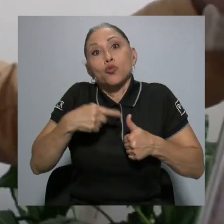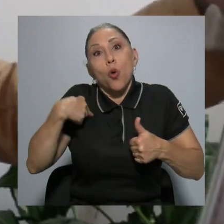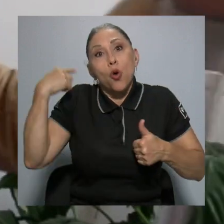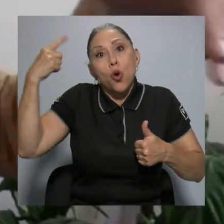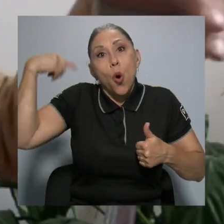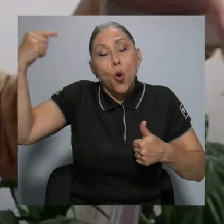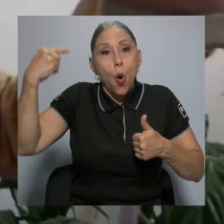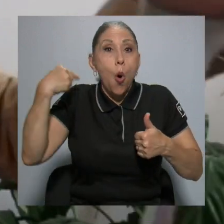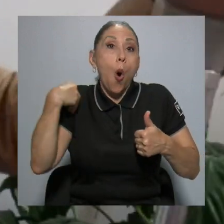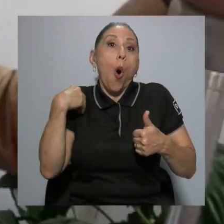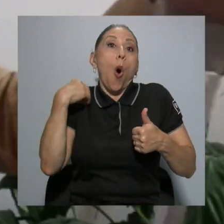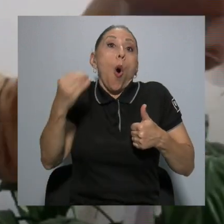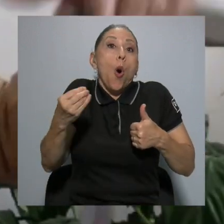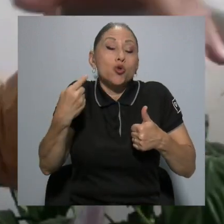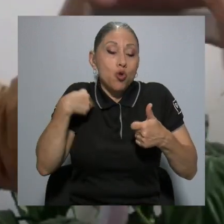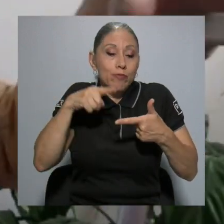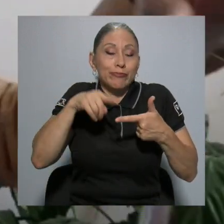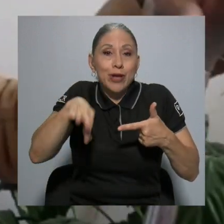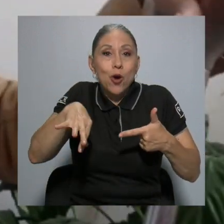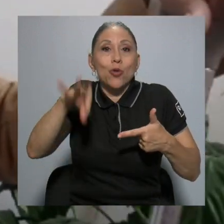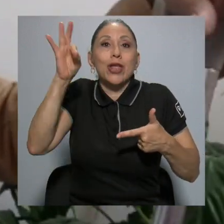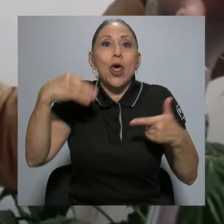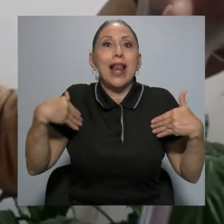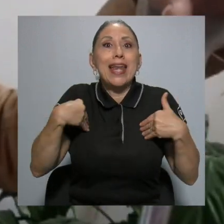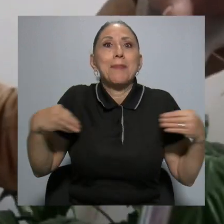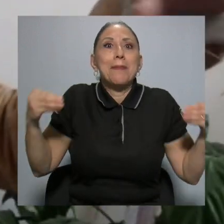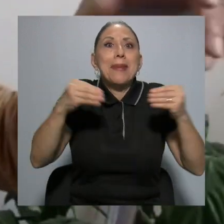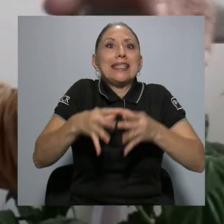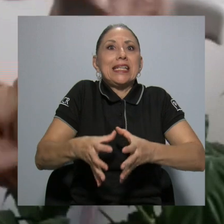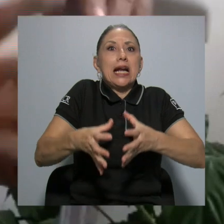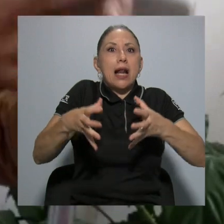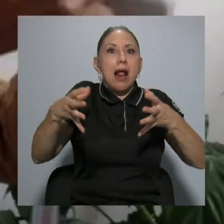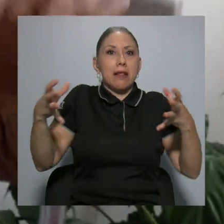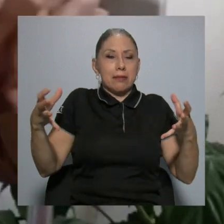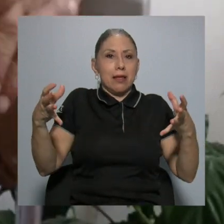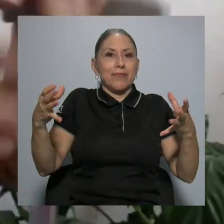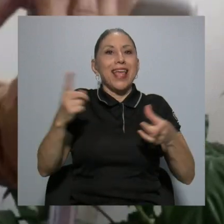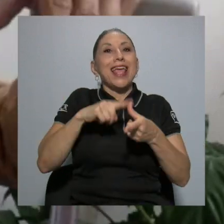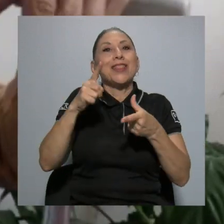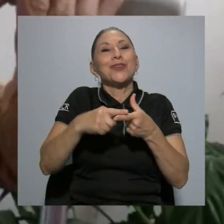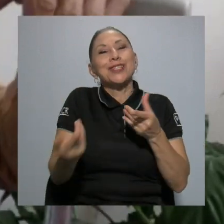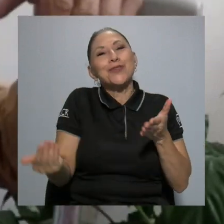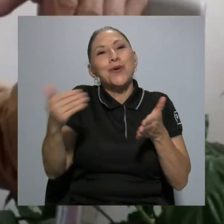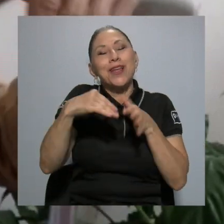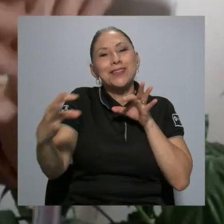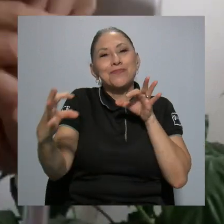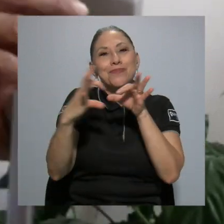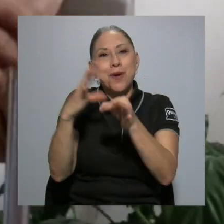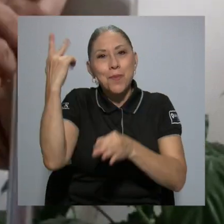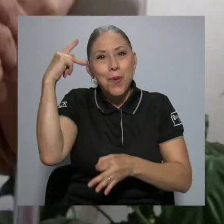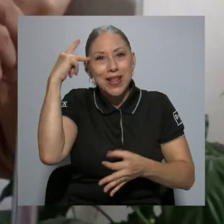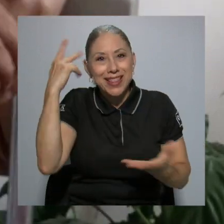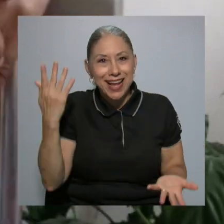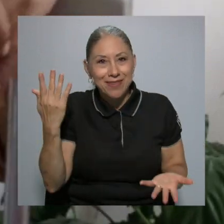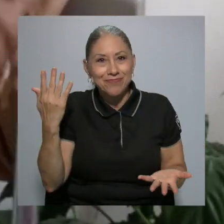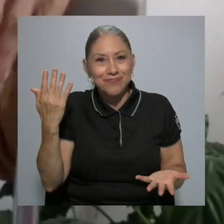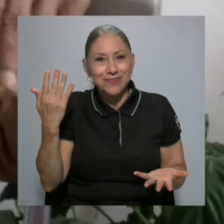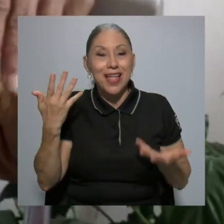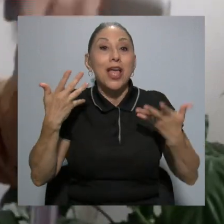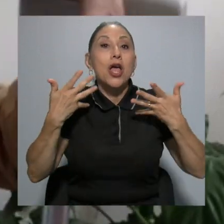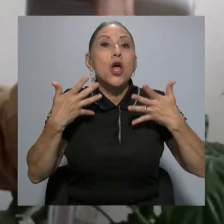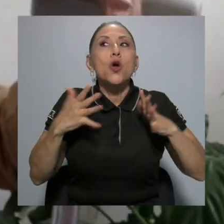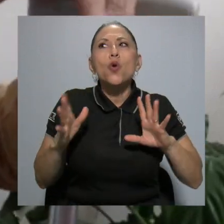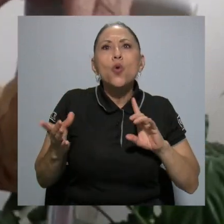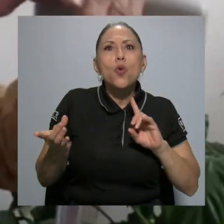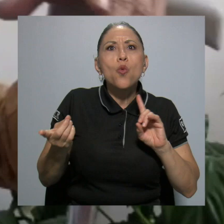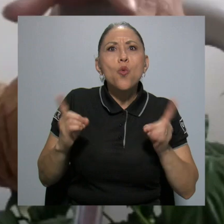el animal más grande de la época. Y acá vengo otra vez con la política. Tú a introducir tu programa has dicho el animal más